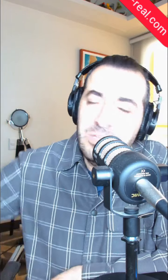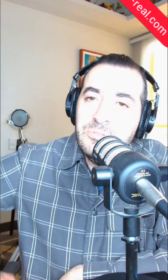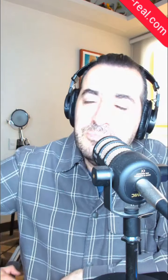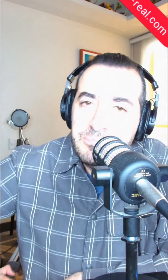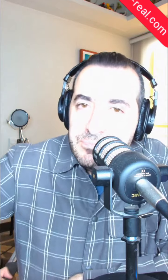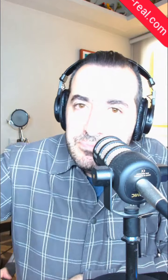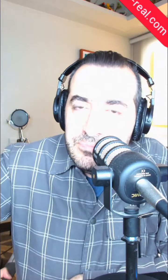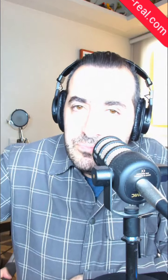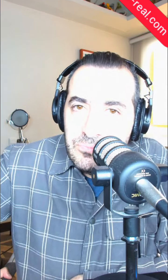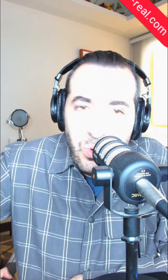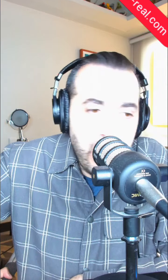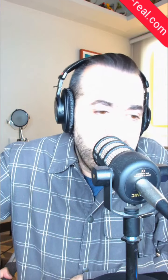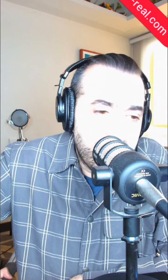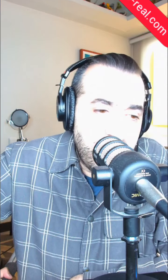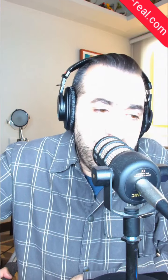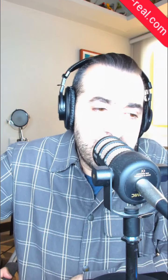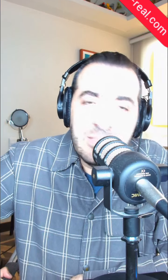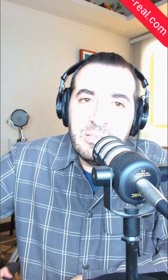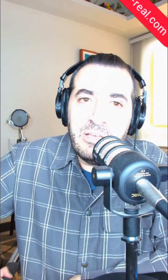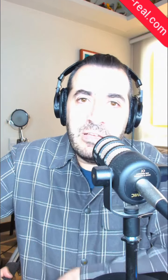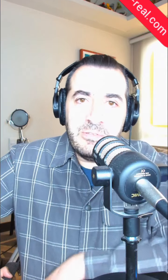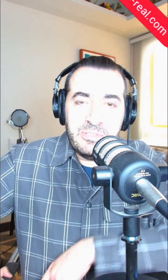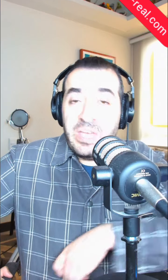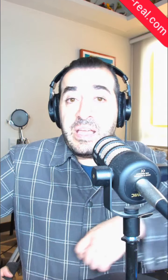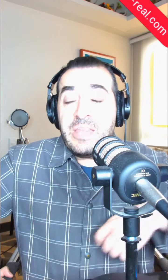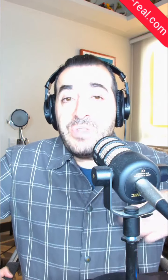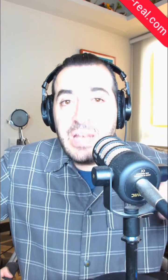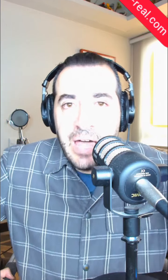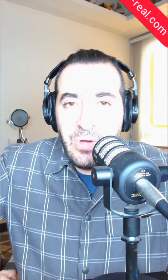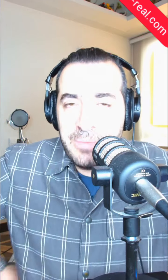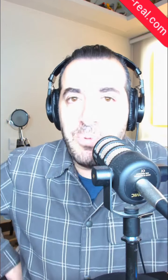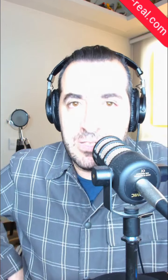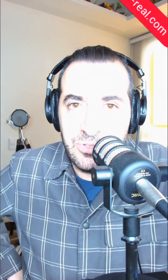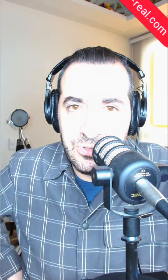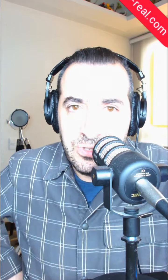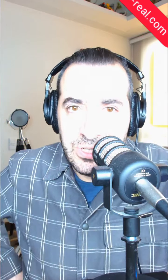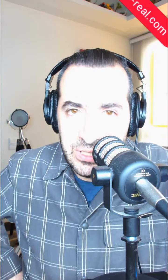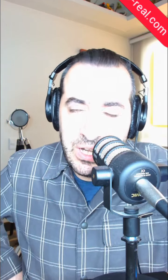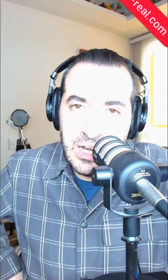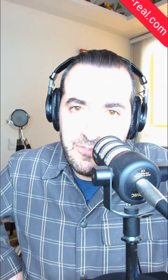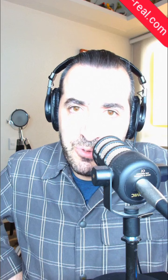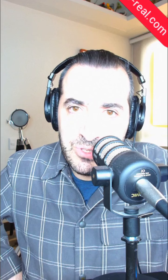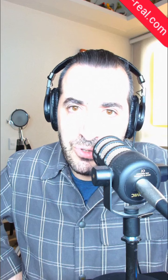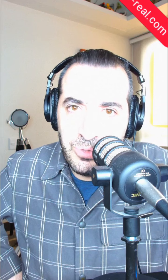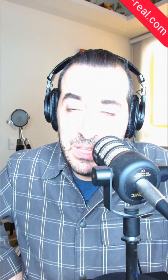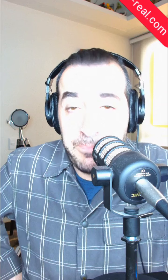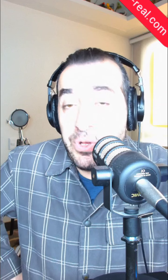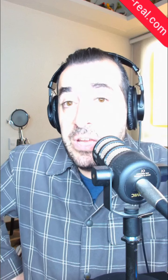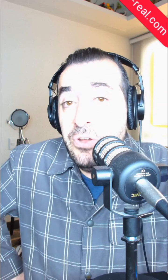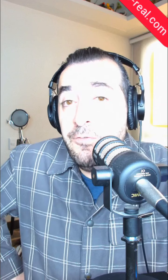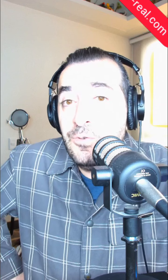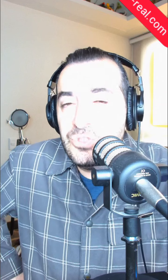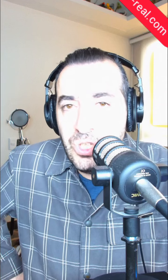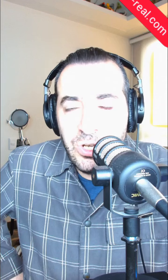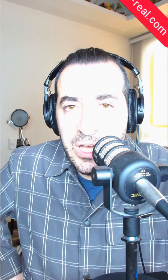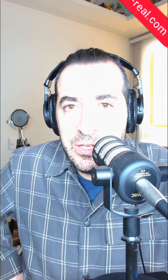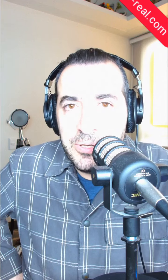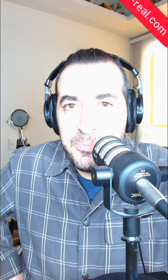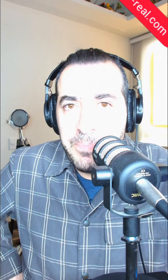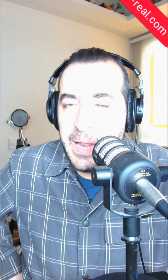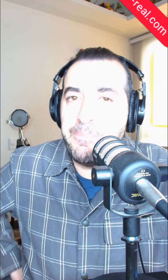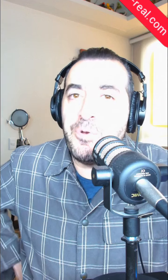así. Una y otra vez se ha dejado de lado a la población en darle la información completa porque no